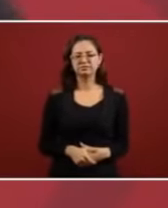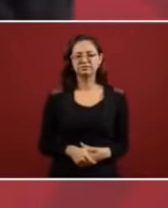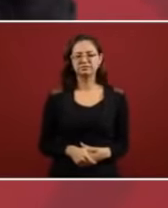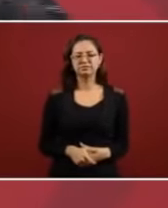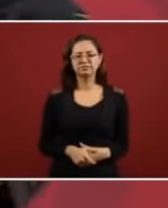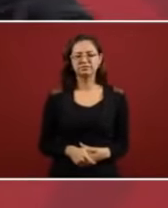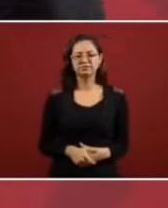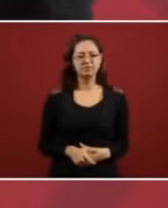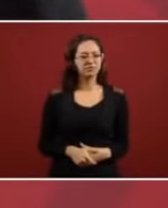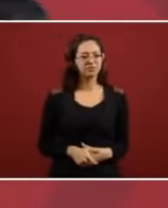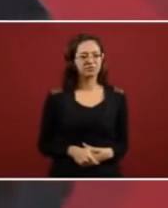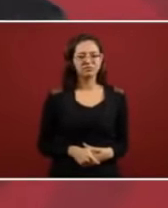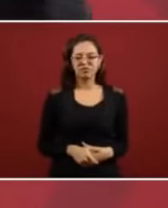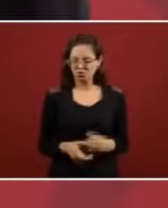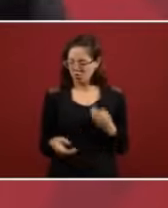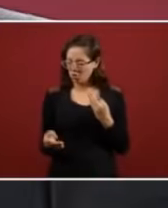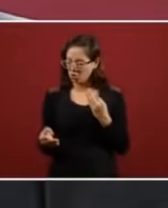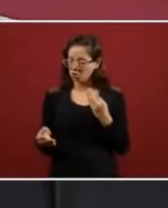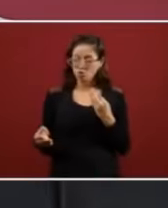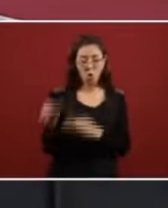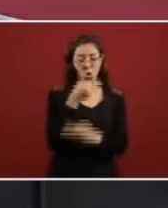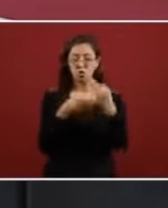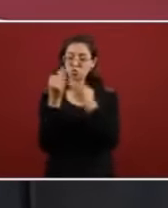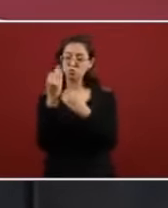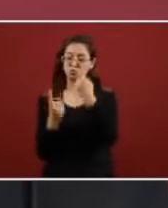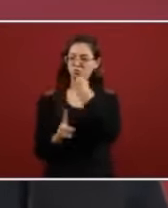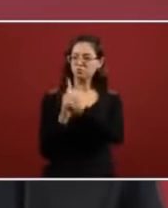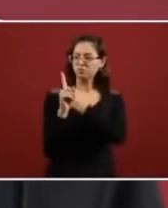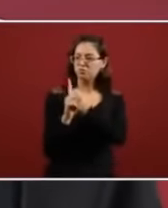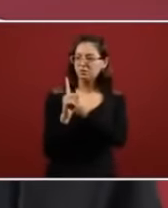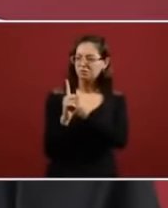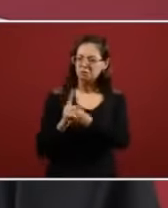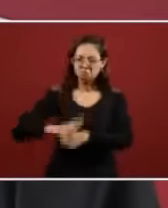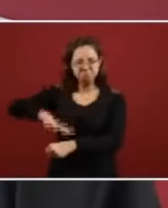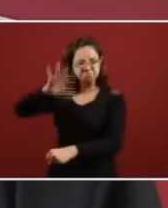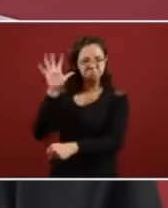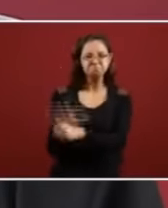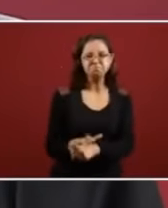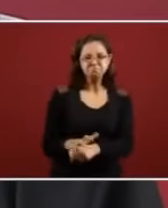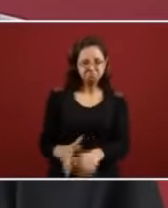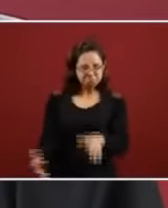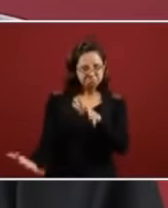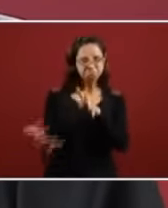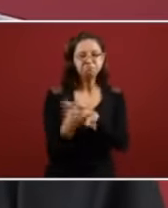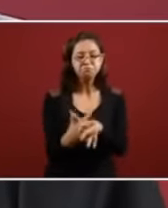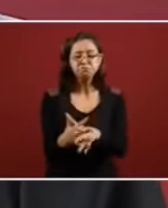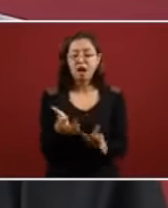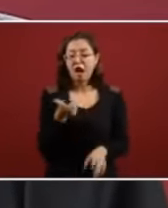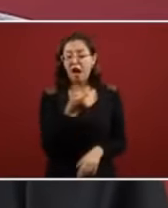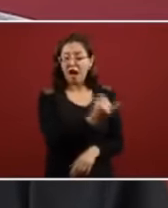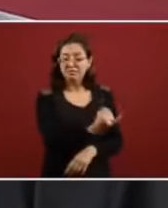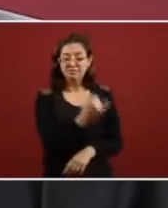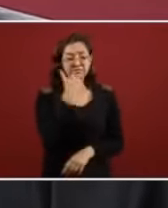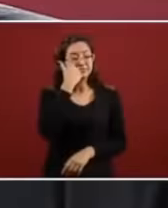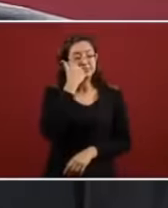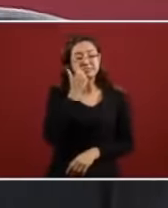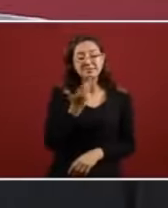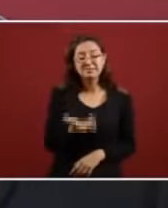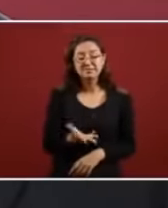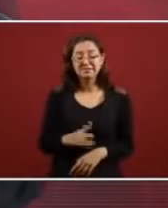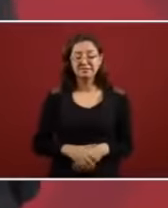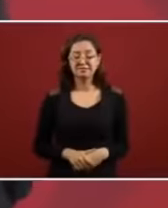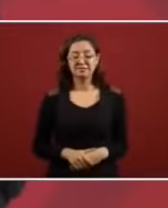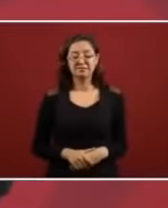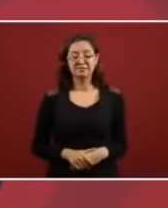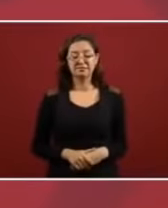todo lo quieren resolver con el uso de la fuerza se olvidan